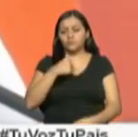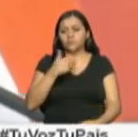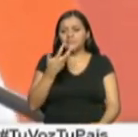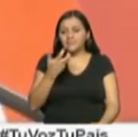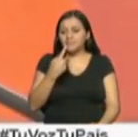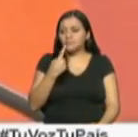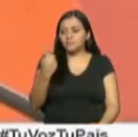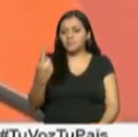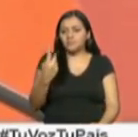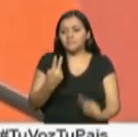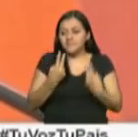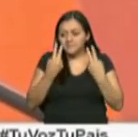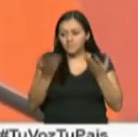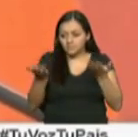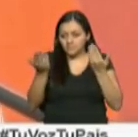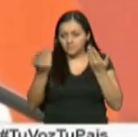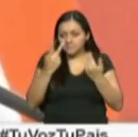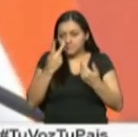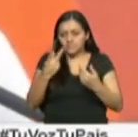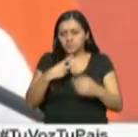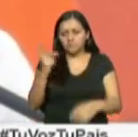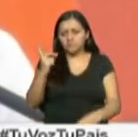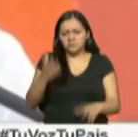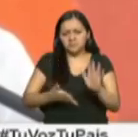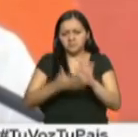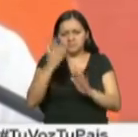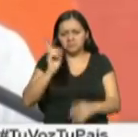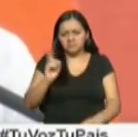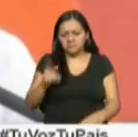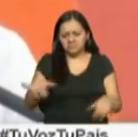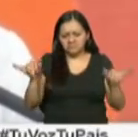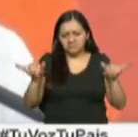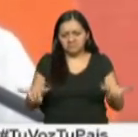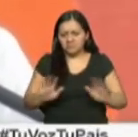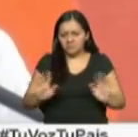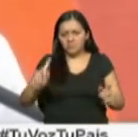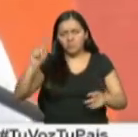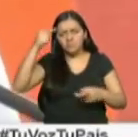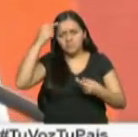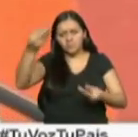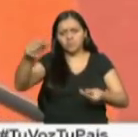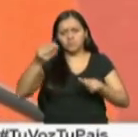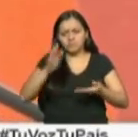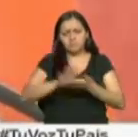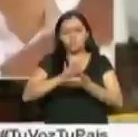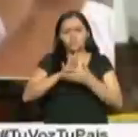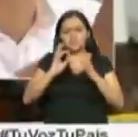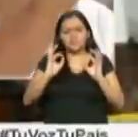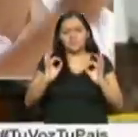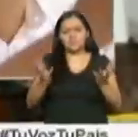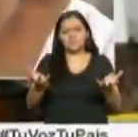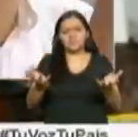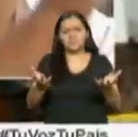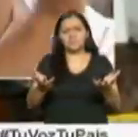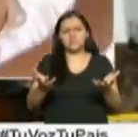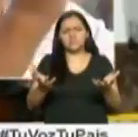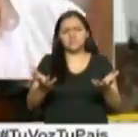decirle a mi abuelo que no necesito irme de aquí, porque